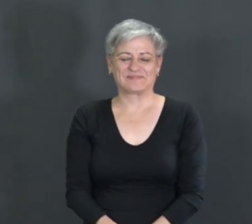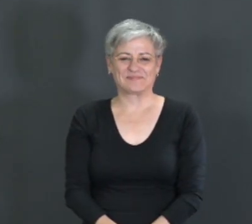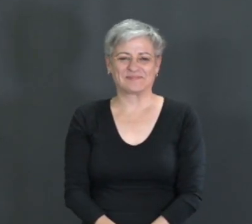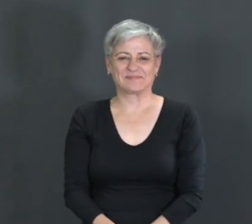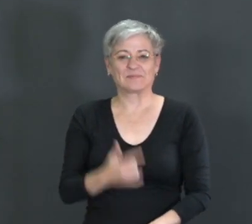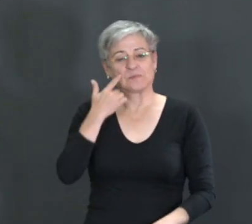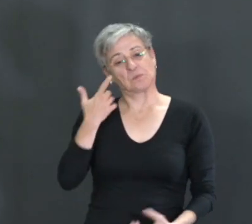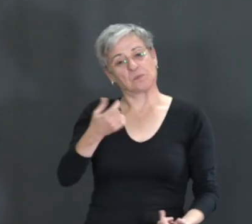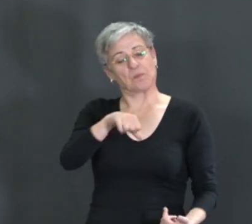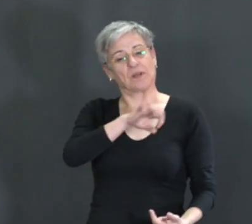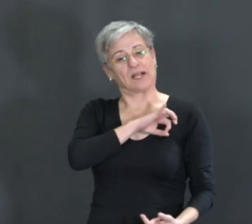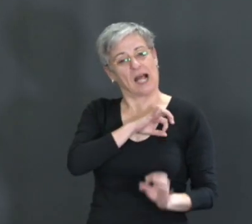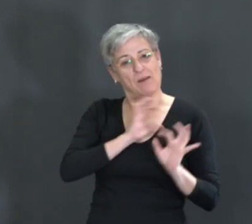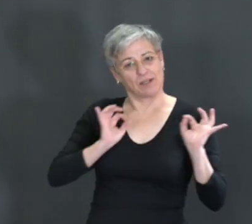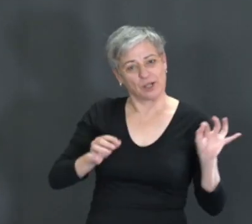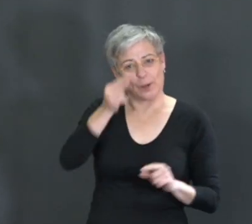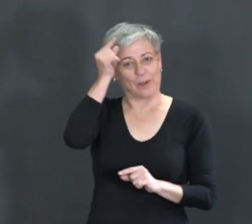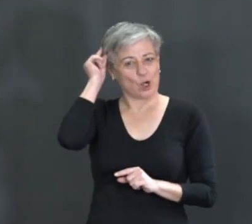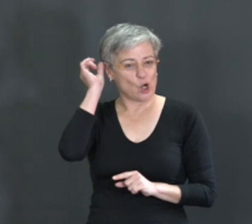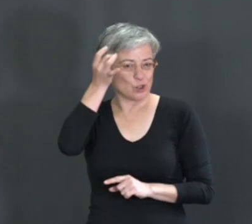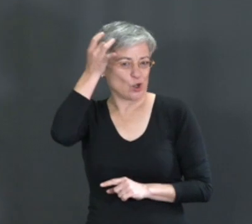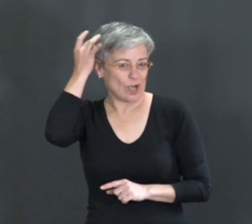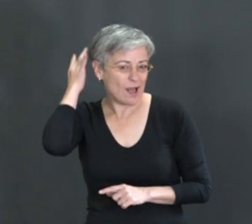Aquí un caballero de pelo corto, canoso,